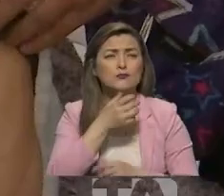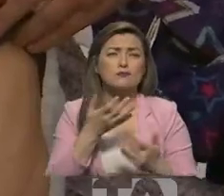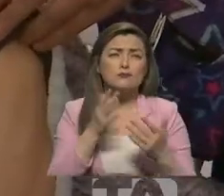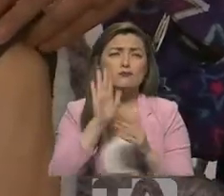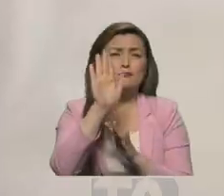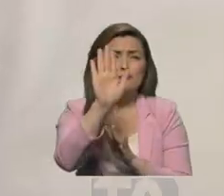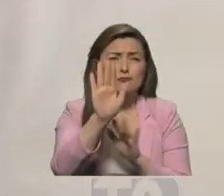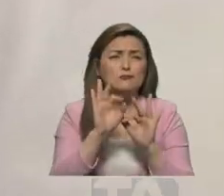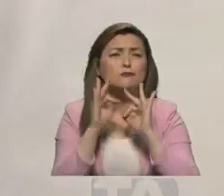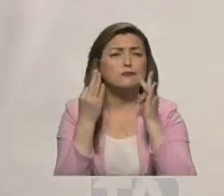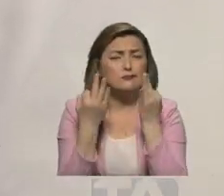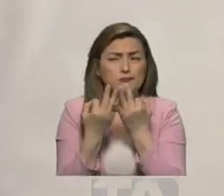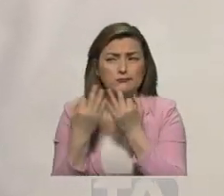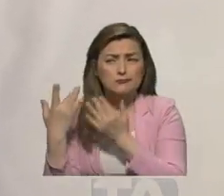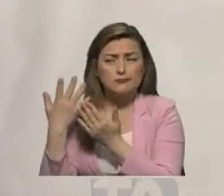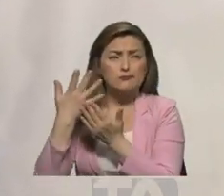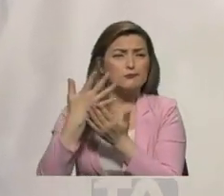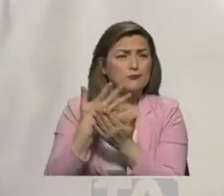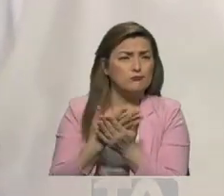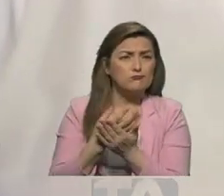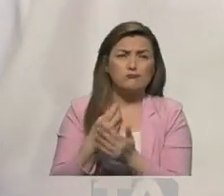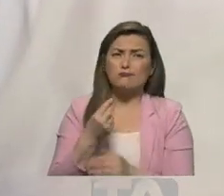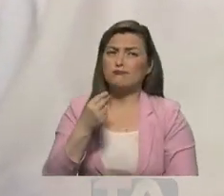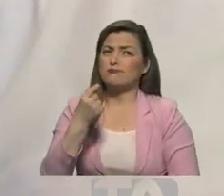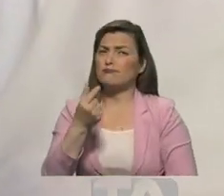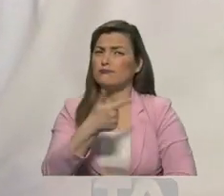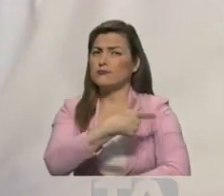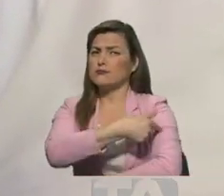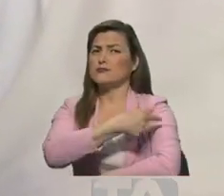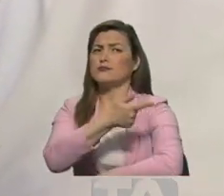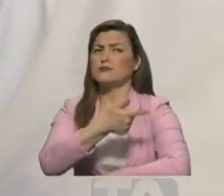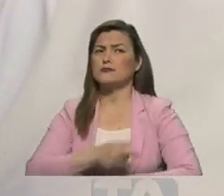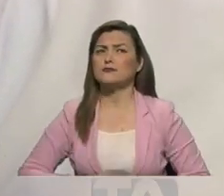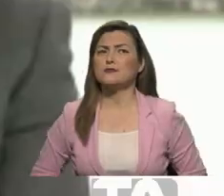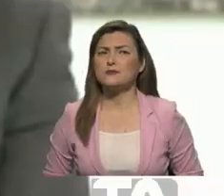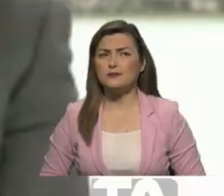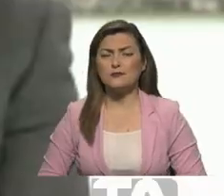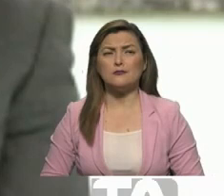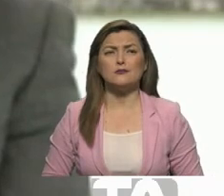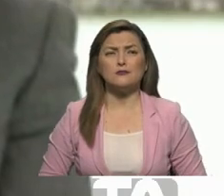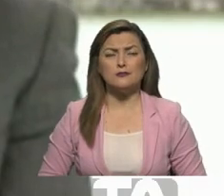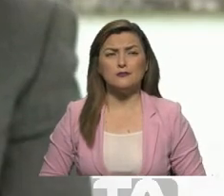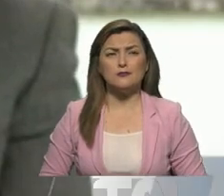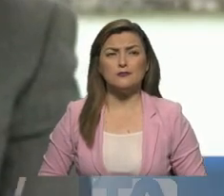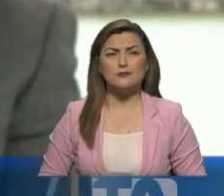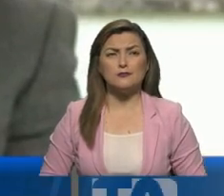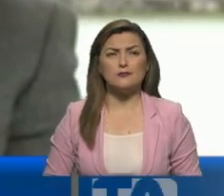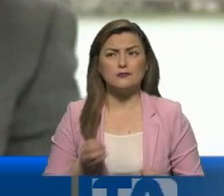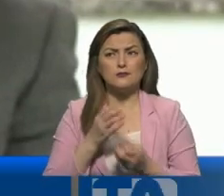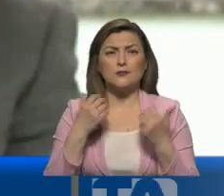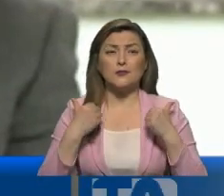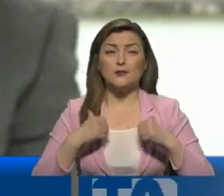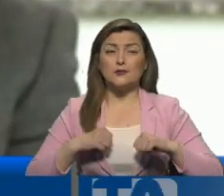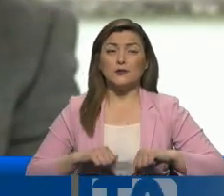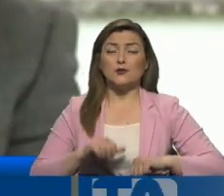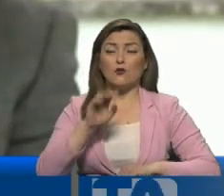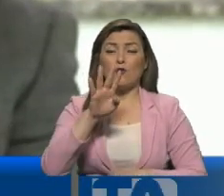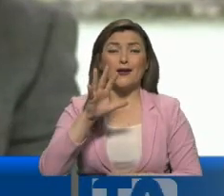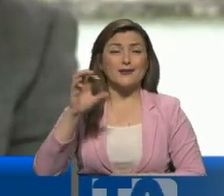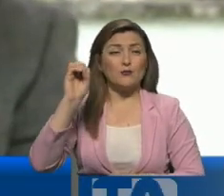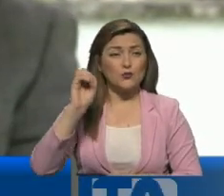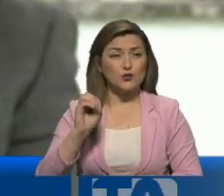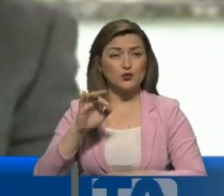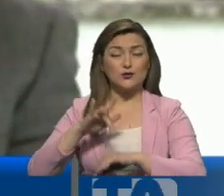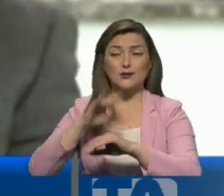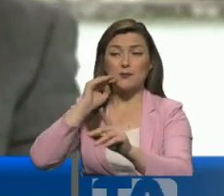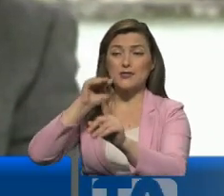sus familiares, para que acudan de forma oportuna a las convocatorias de vacunación. Penosamente debo manifestar que el 40%